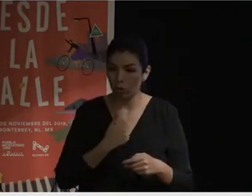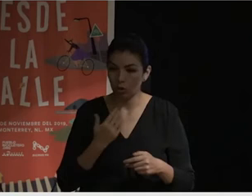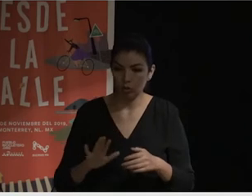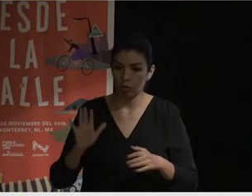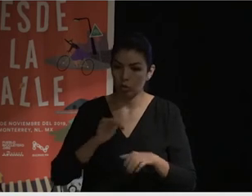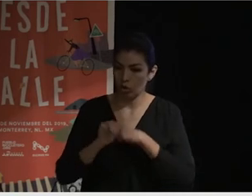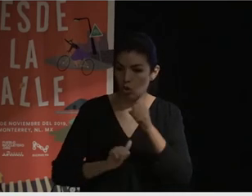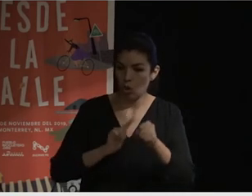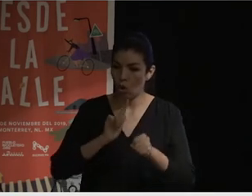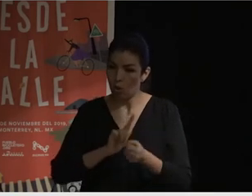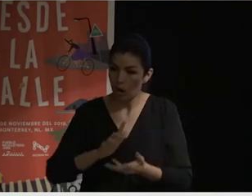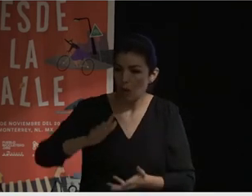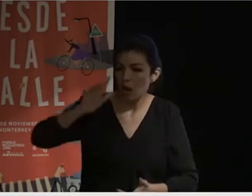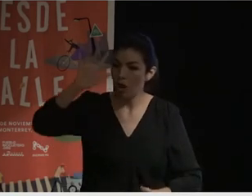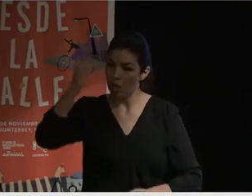esa es como mi posición, ¿no?